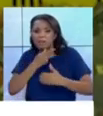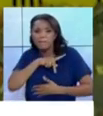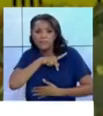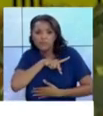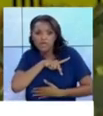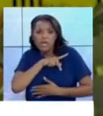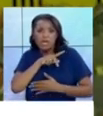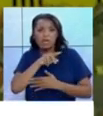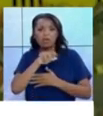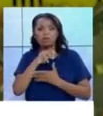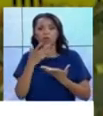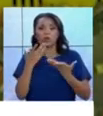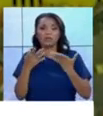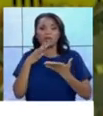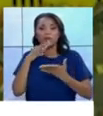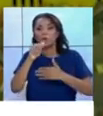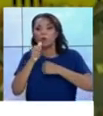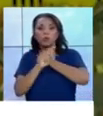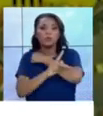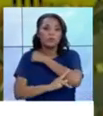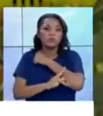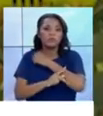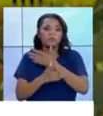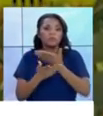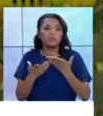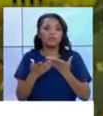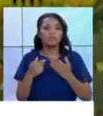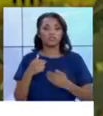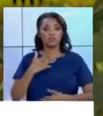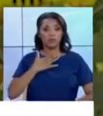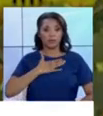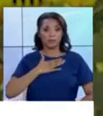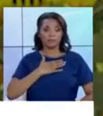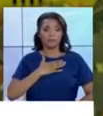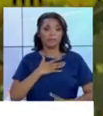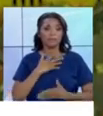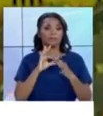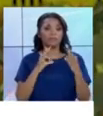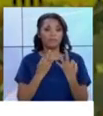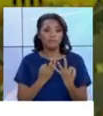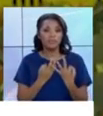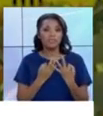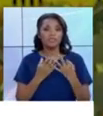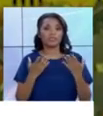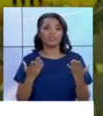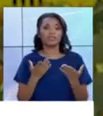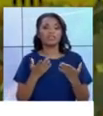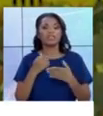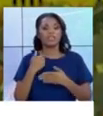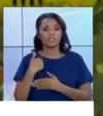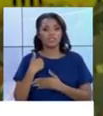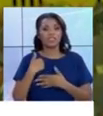tengo una conexión con una productora con una Ganadera que es mi esposa y créanme que yo voy a ser un fiel